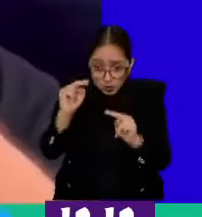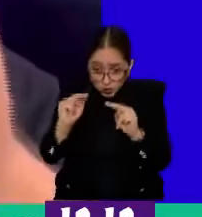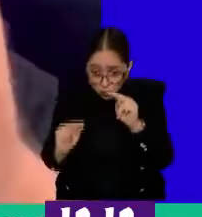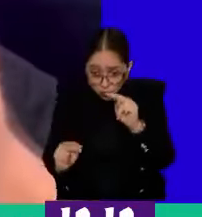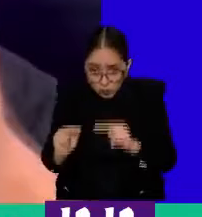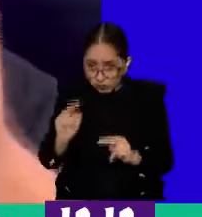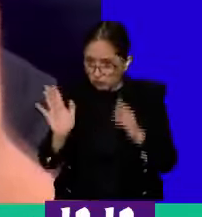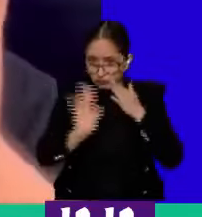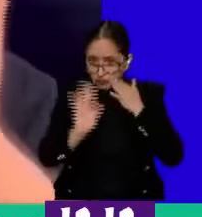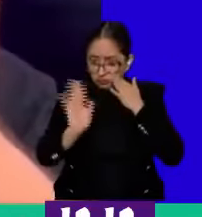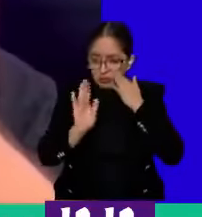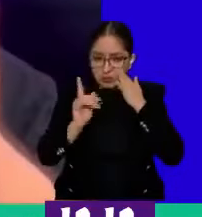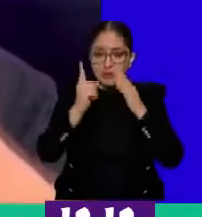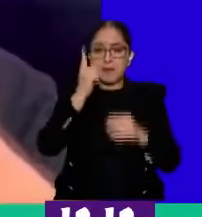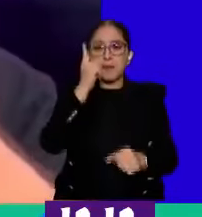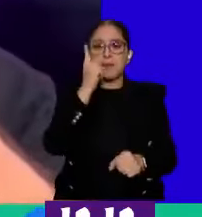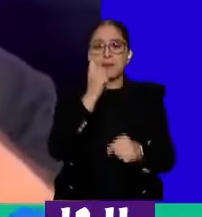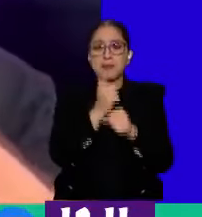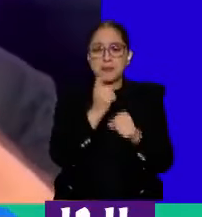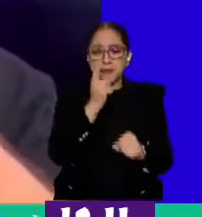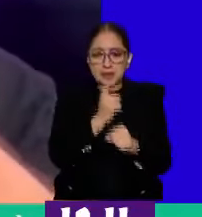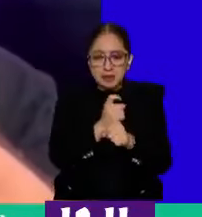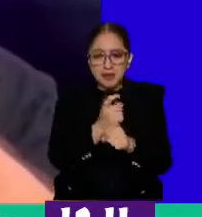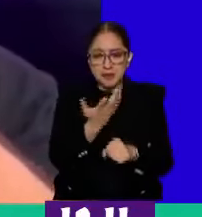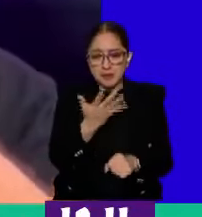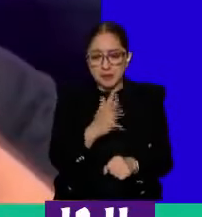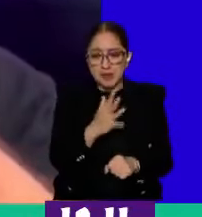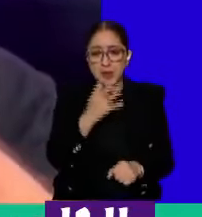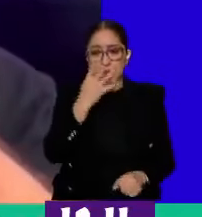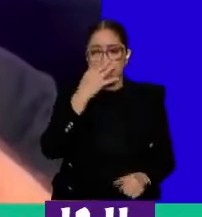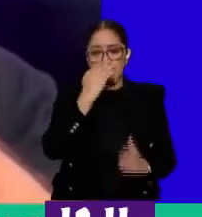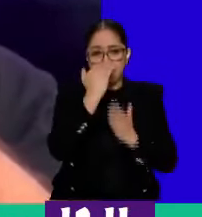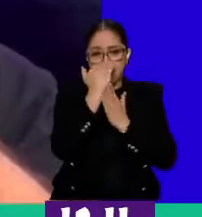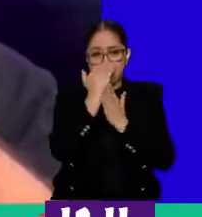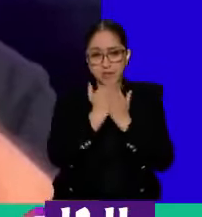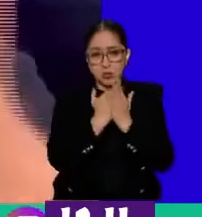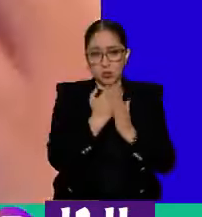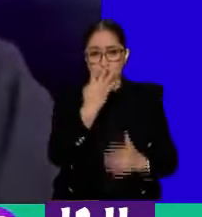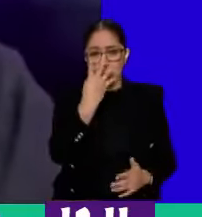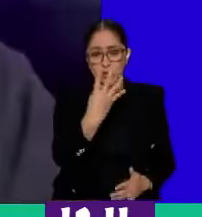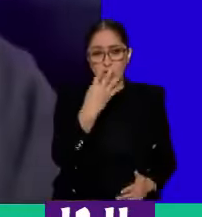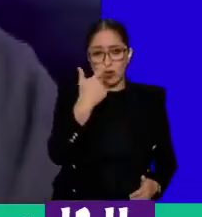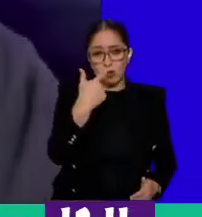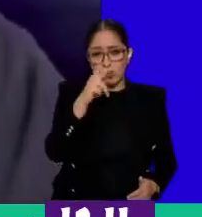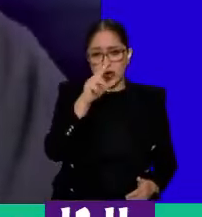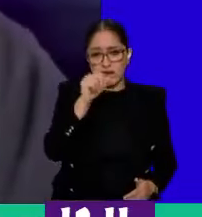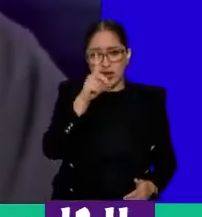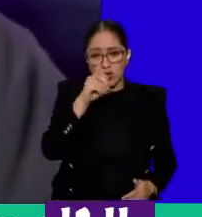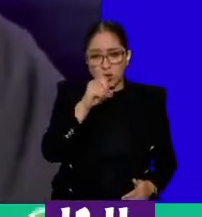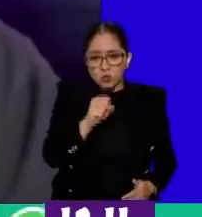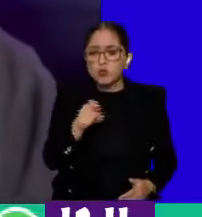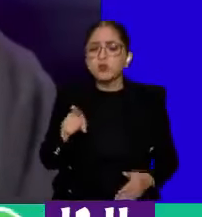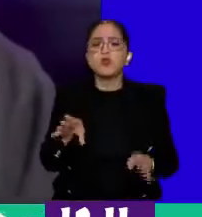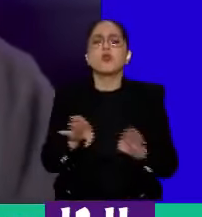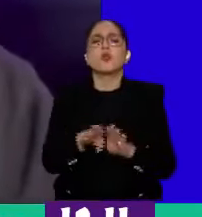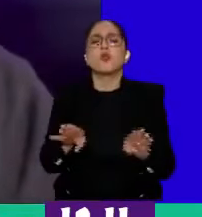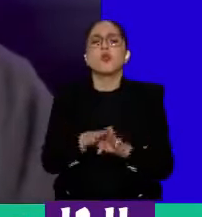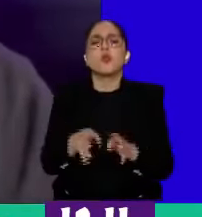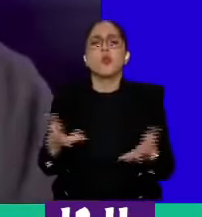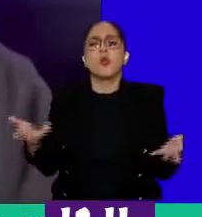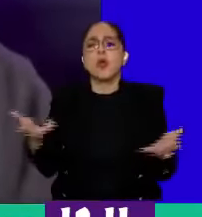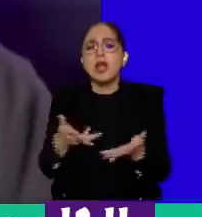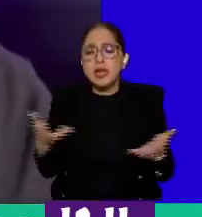que lo principal es que el refri esté a menos de 4 grados Celsius. Es difícil saberlo, la única manera de saberlo es por